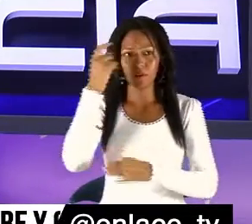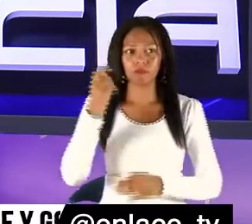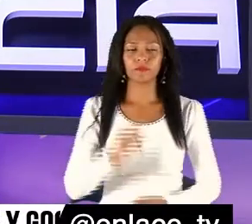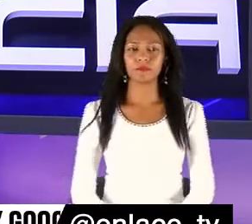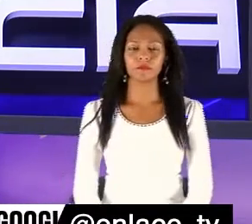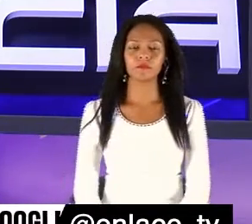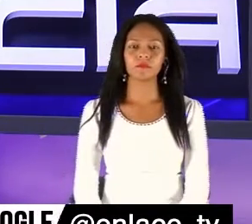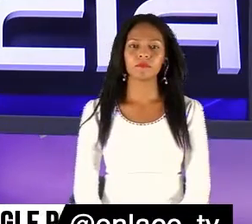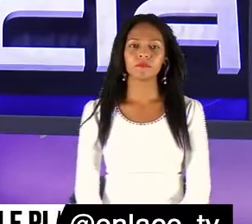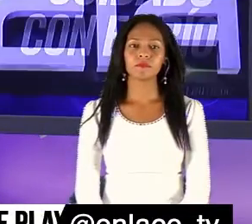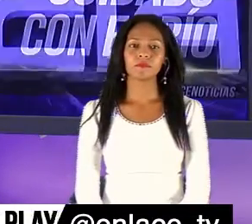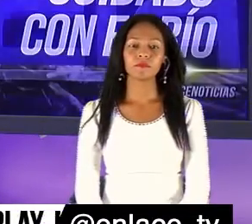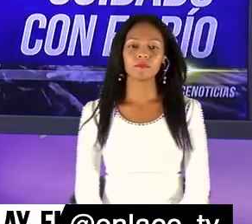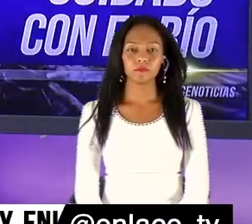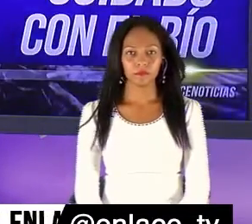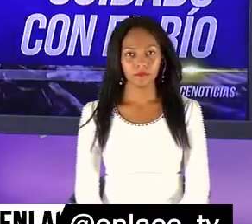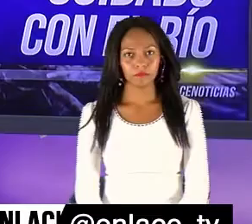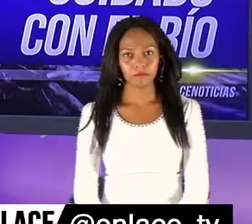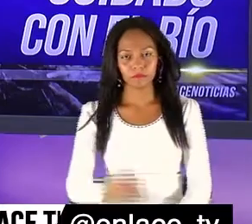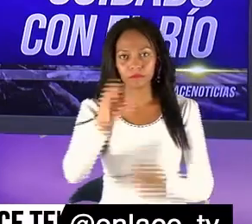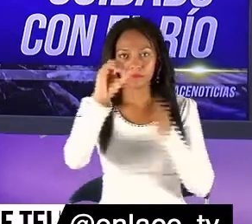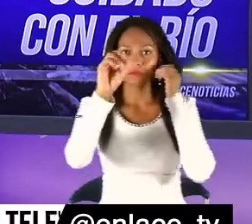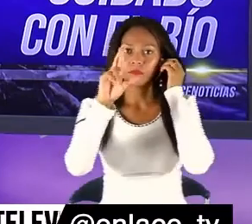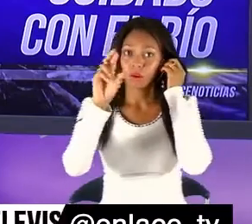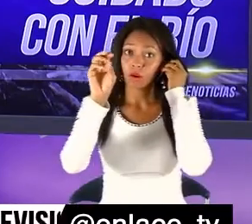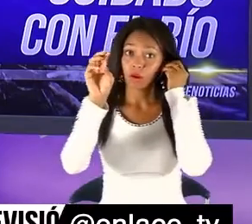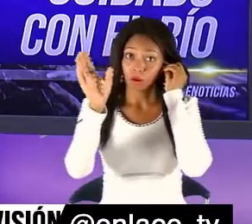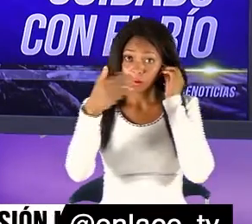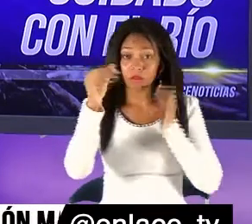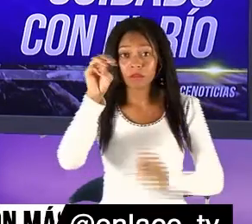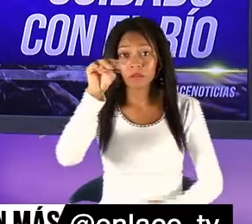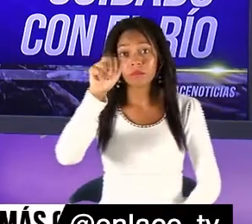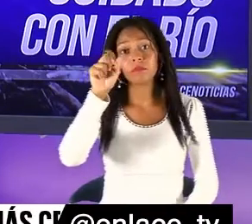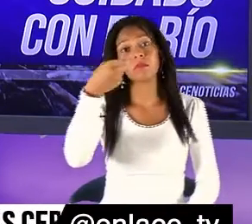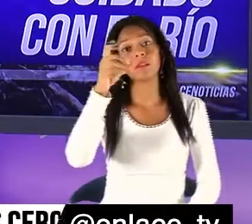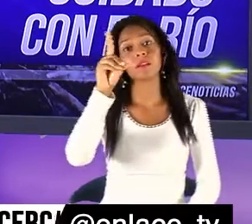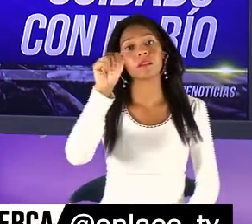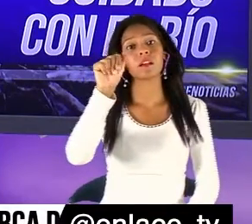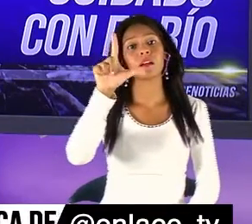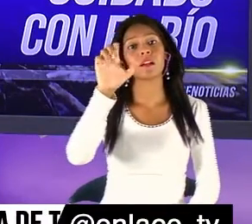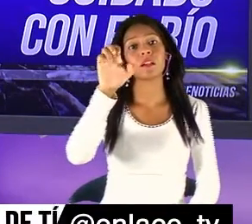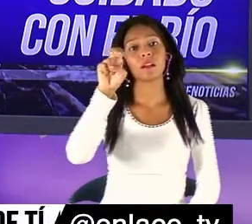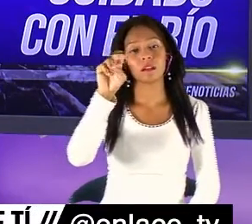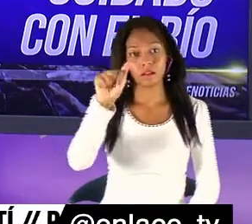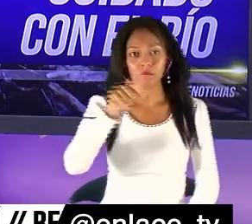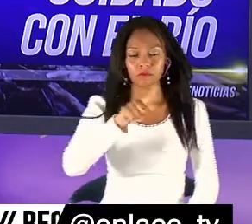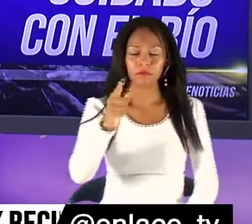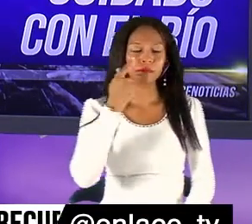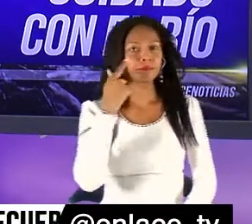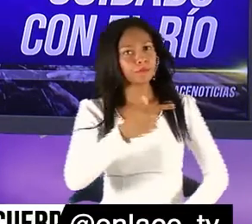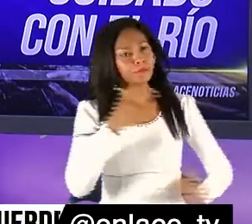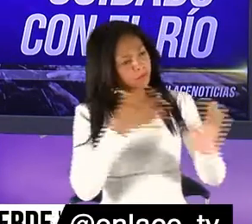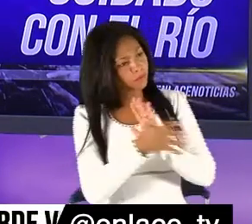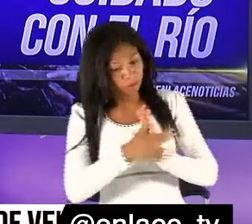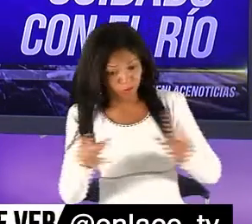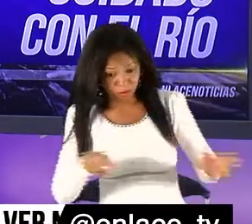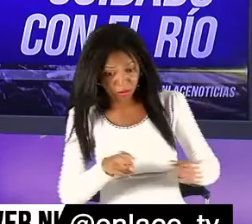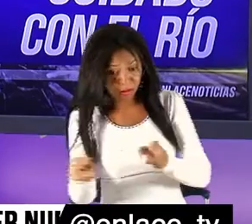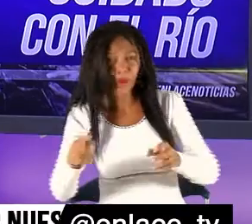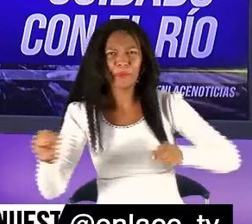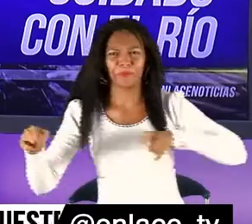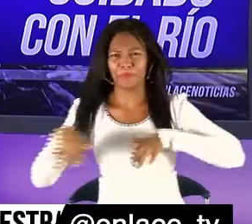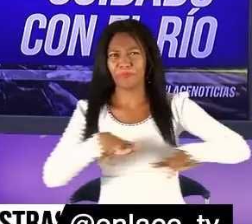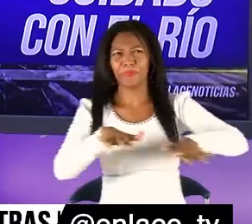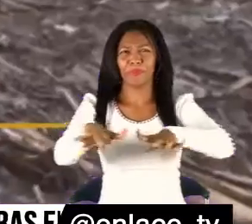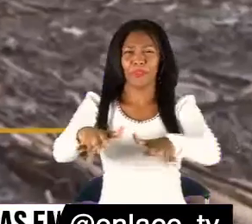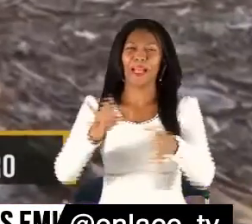Cor Magdalena advirtió sobre el riesgo que hay en el río Magdalena por la corriente que lleva gran cantidad de madera por el cauce y que proviene de la cuenca del río